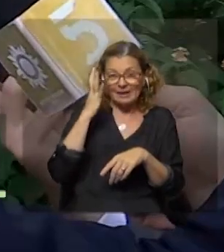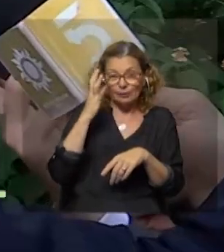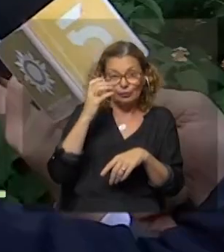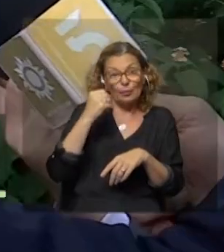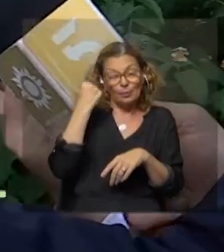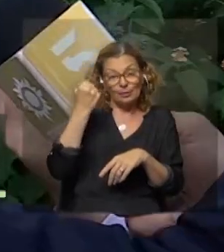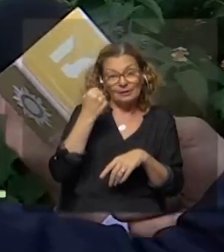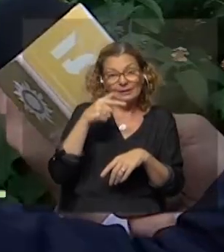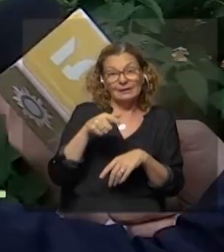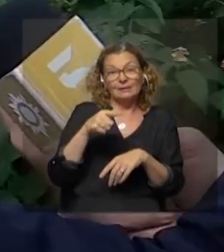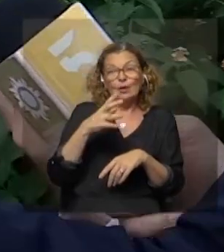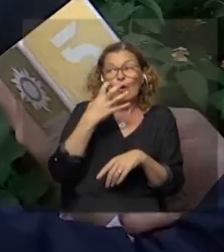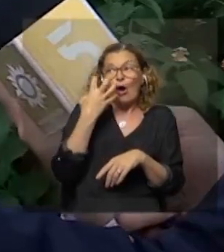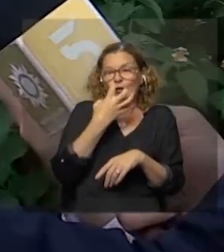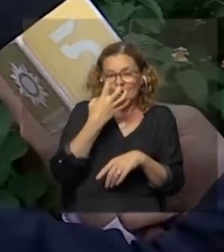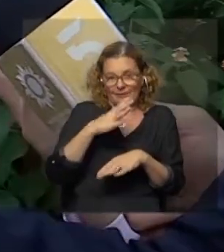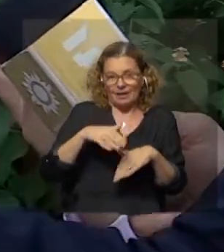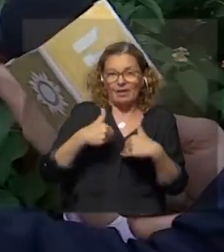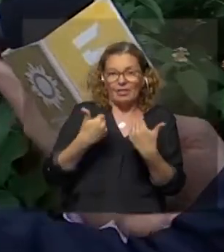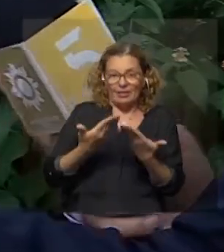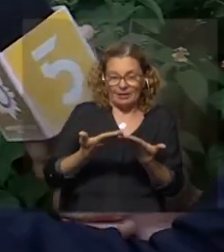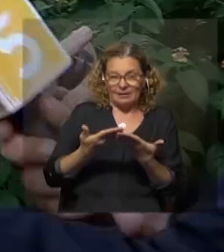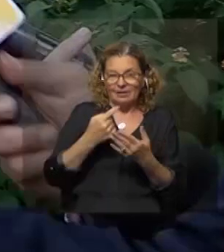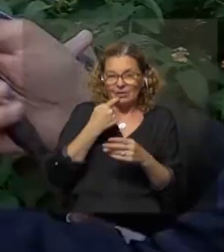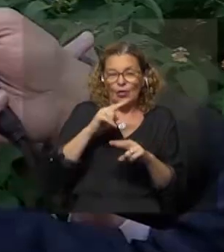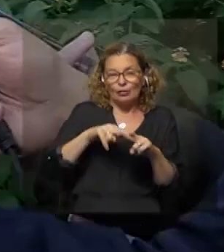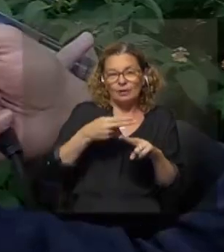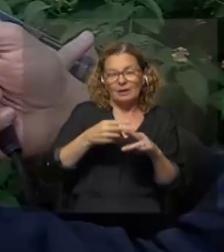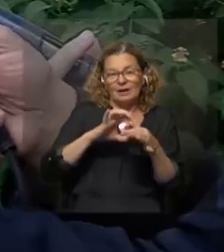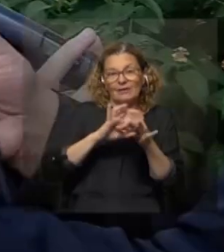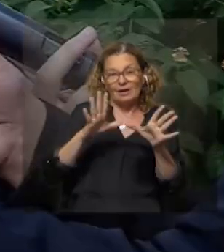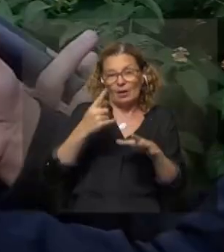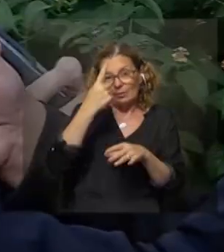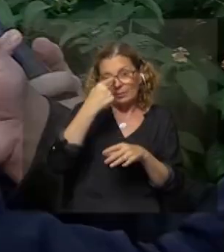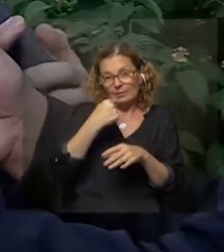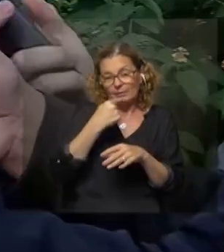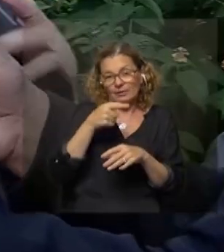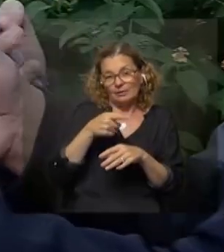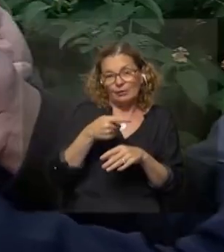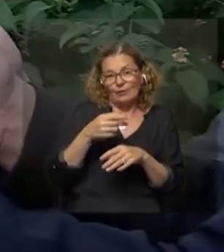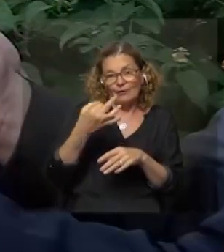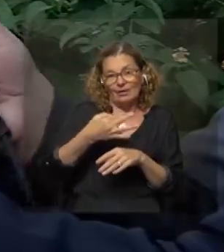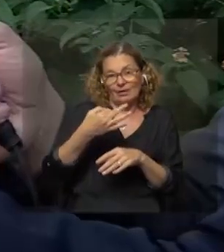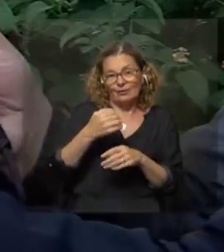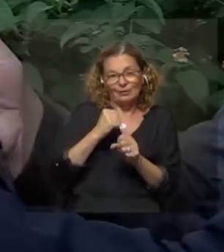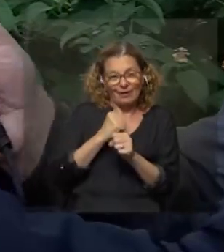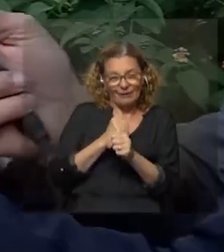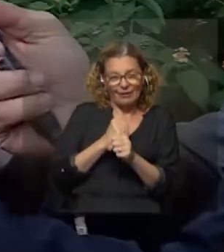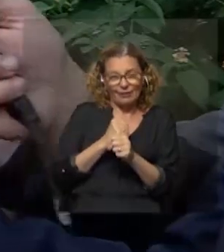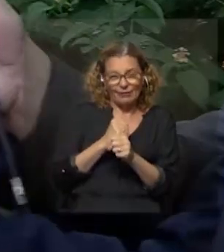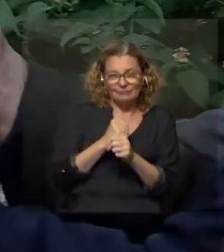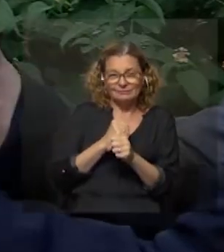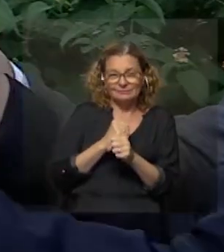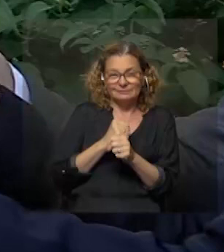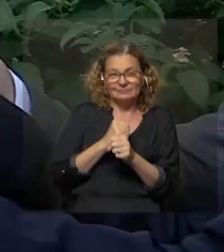y que sería terrible reitero que liberado por el pasaporte son Realmente gestiones que